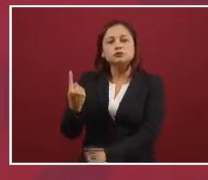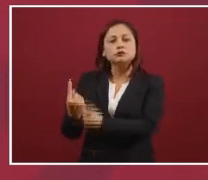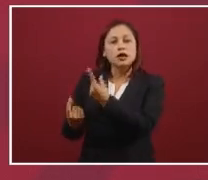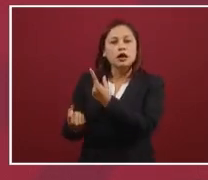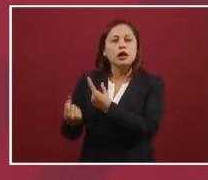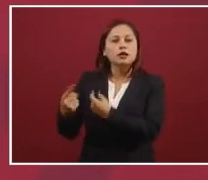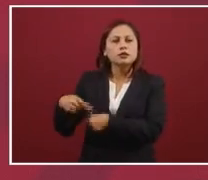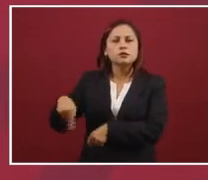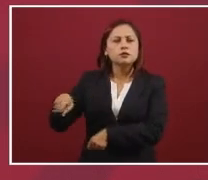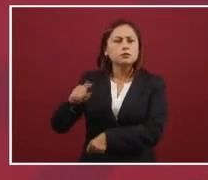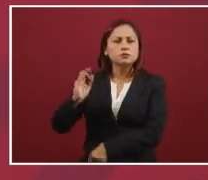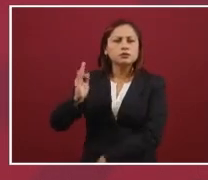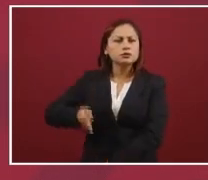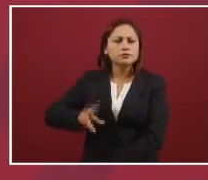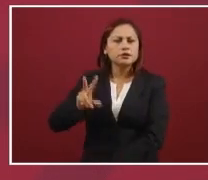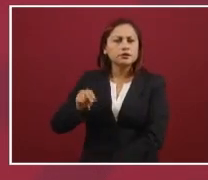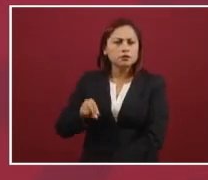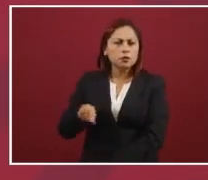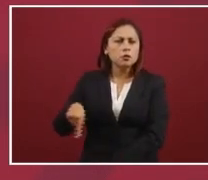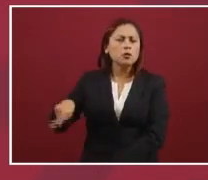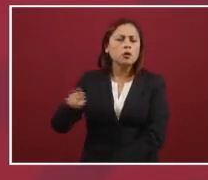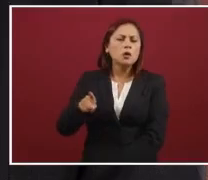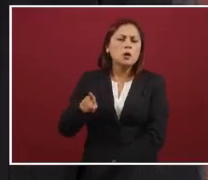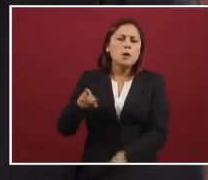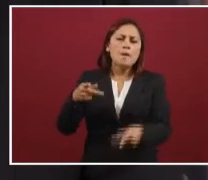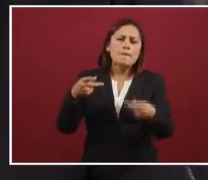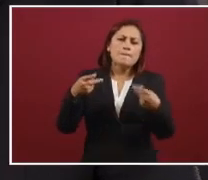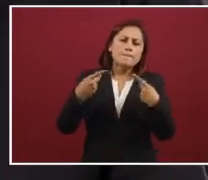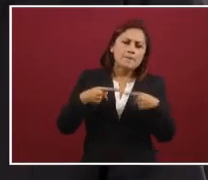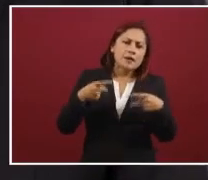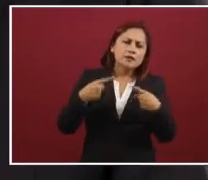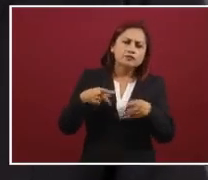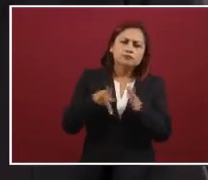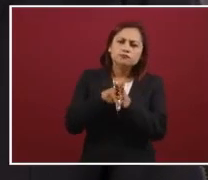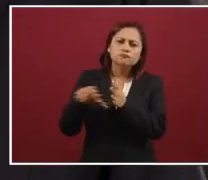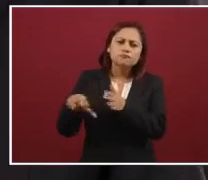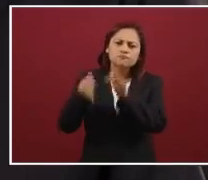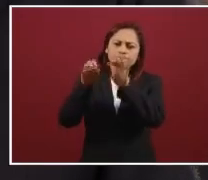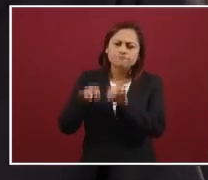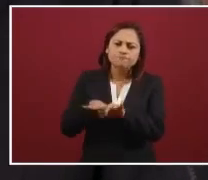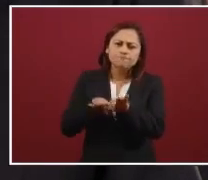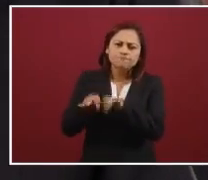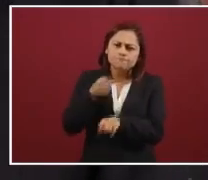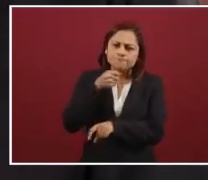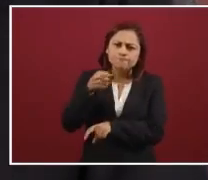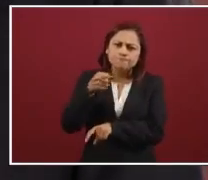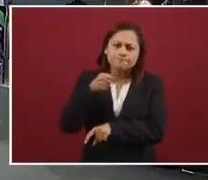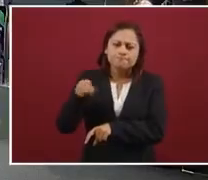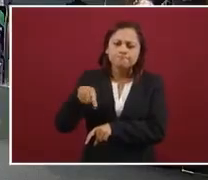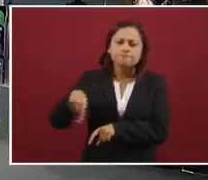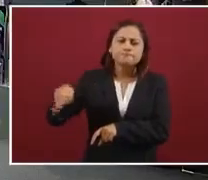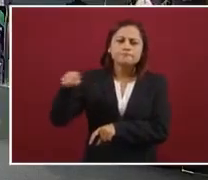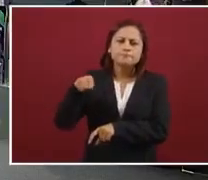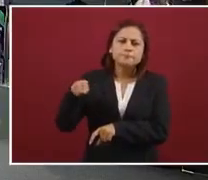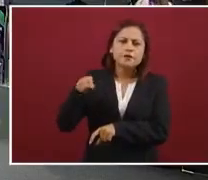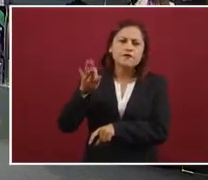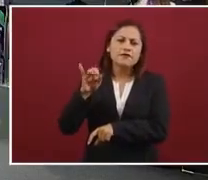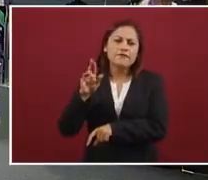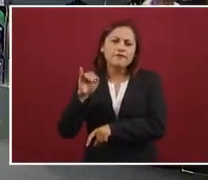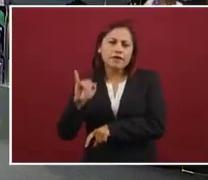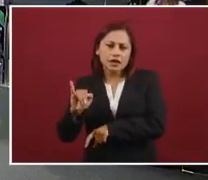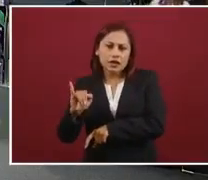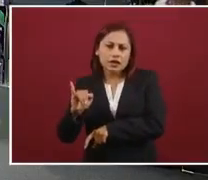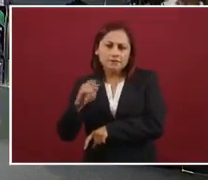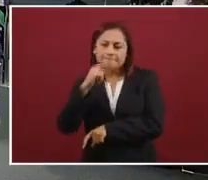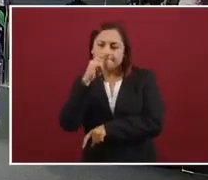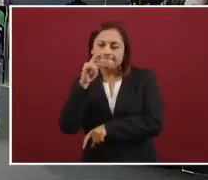una prensa fifí. Ya expliqué qué cosa es la prensa fifí y es